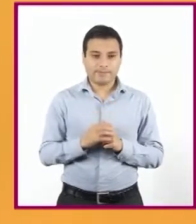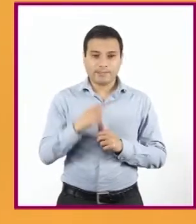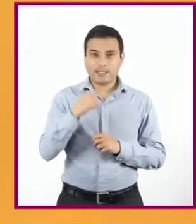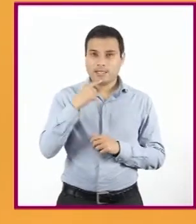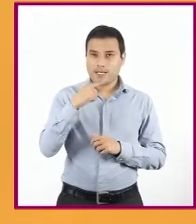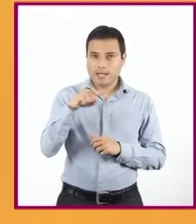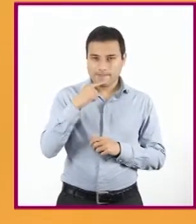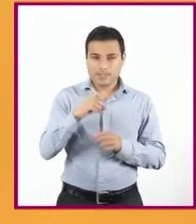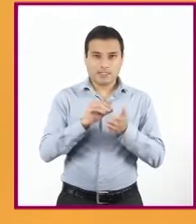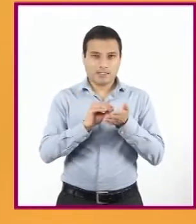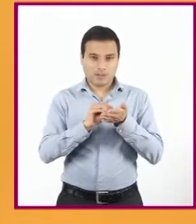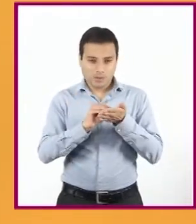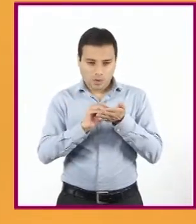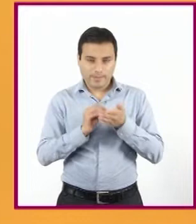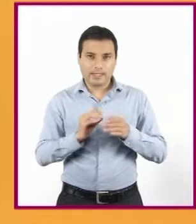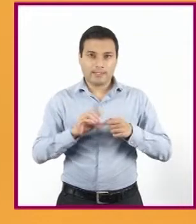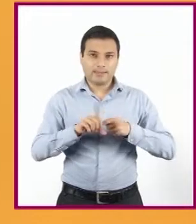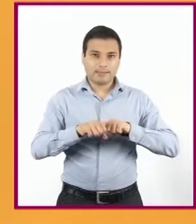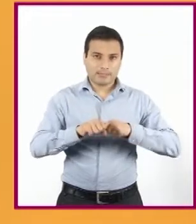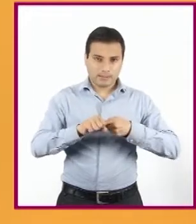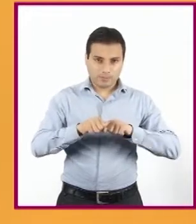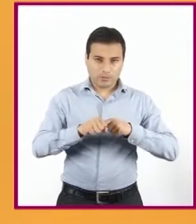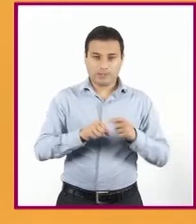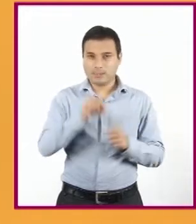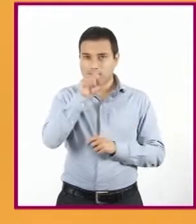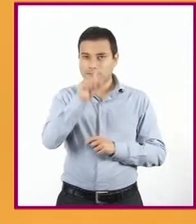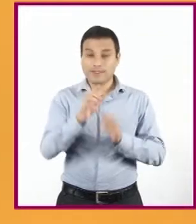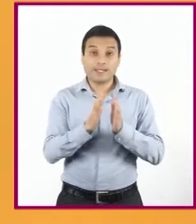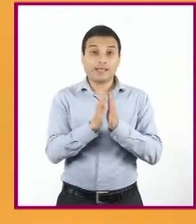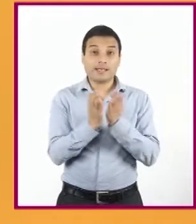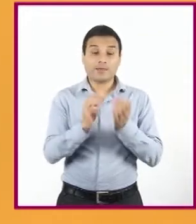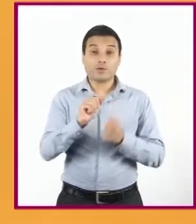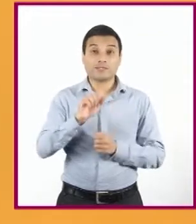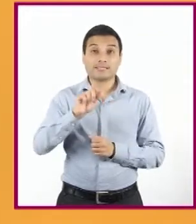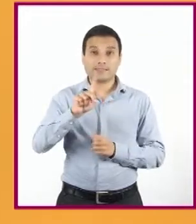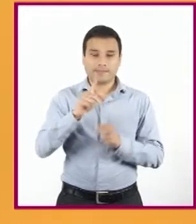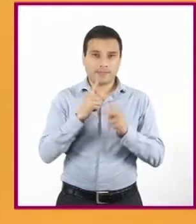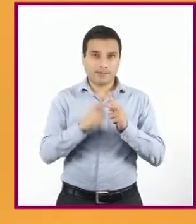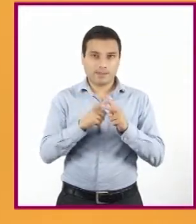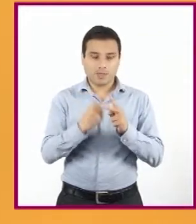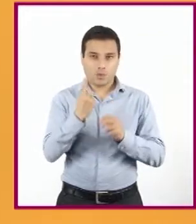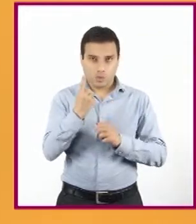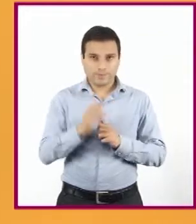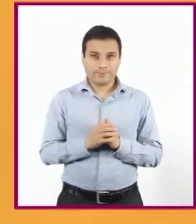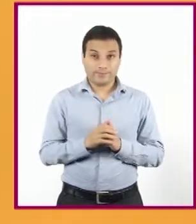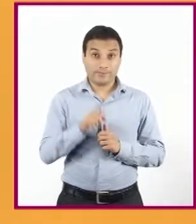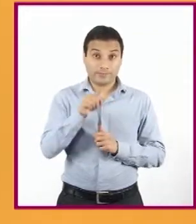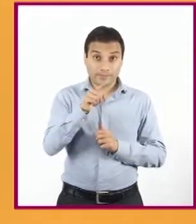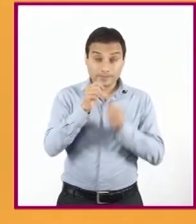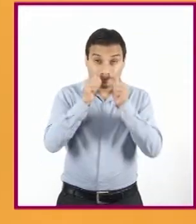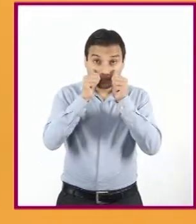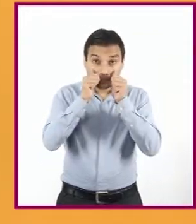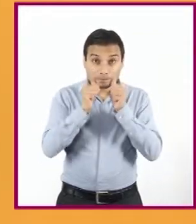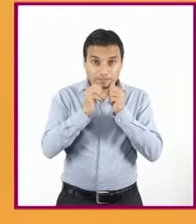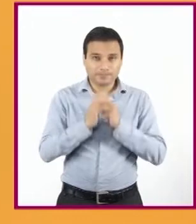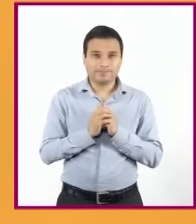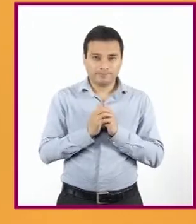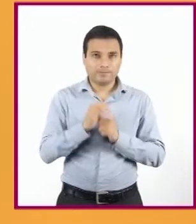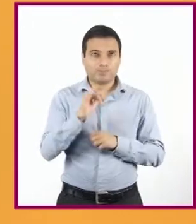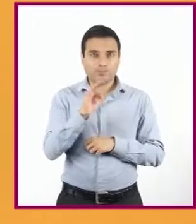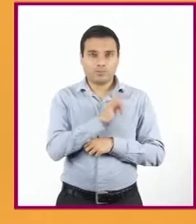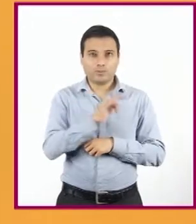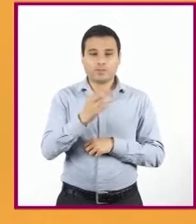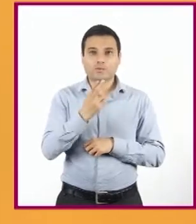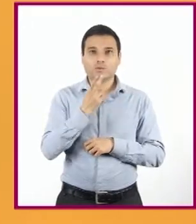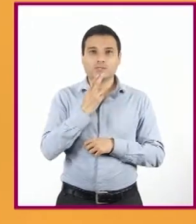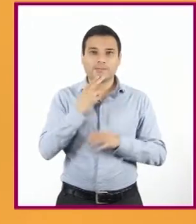lápiz, goma, sacapuntas y el libro de texto de Matemáticas 1. Si tuvieran alguna discapacidad visual, preparen